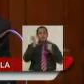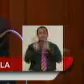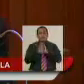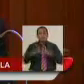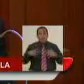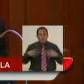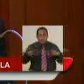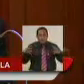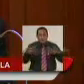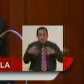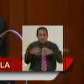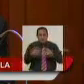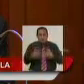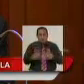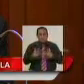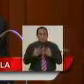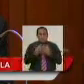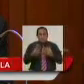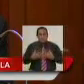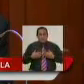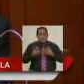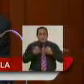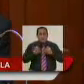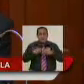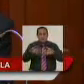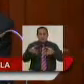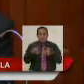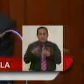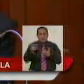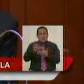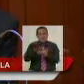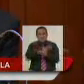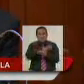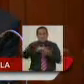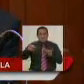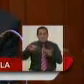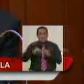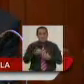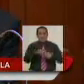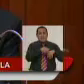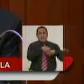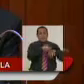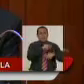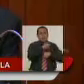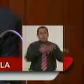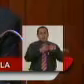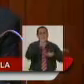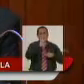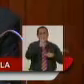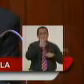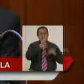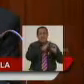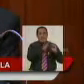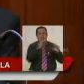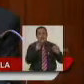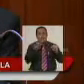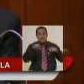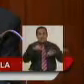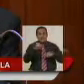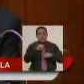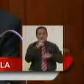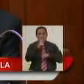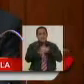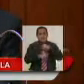ponderamos las cifras de erradicación entre julio del 2013 a julio del presente